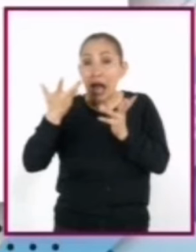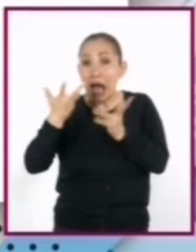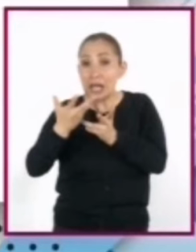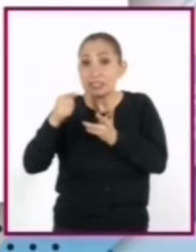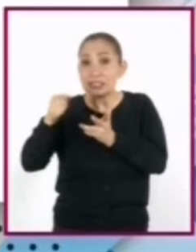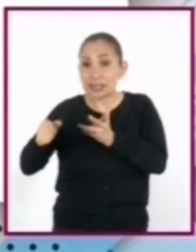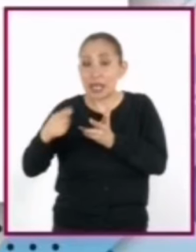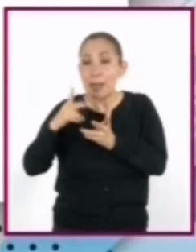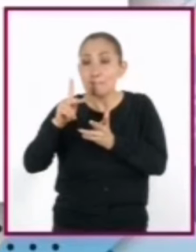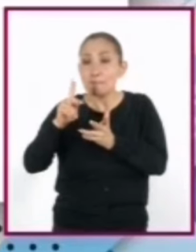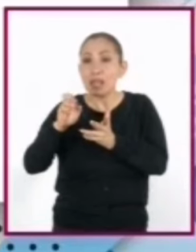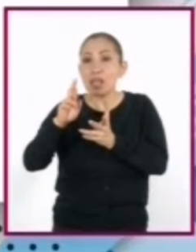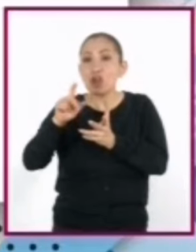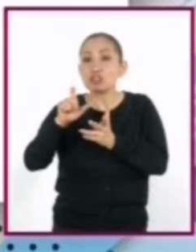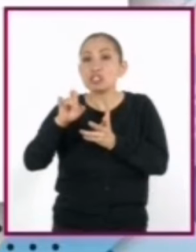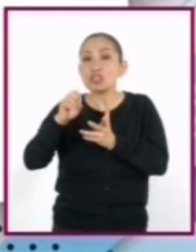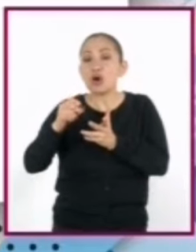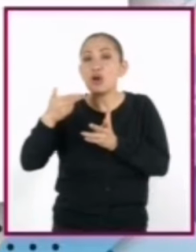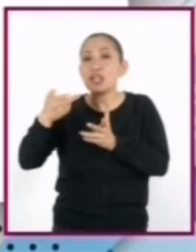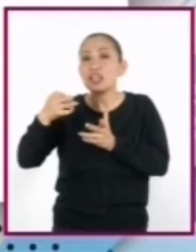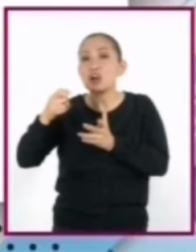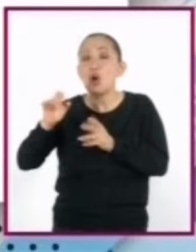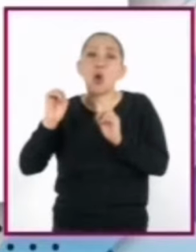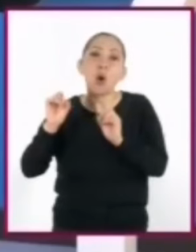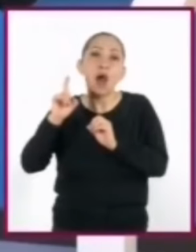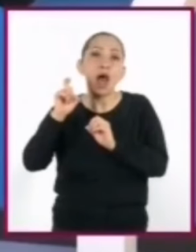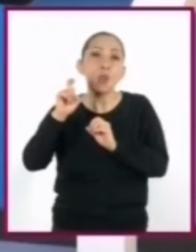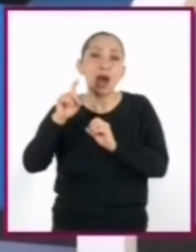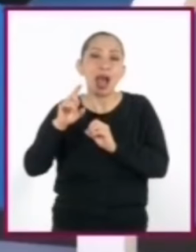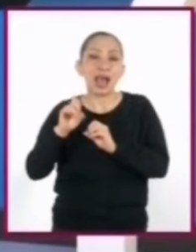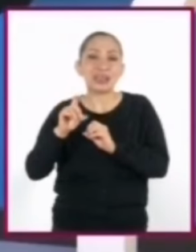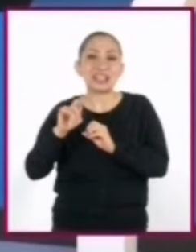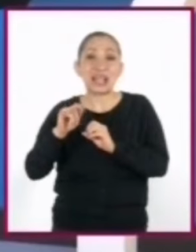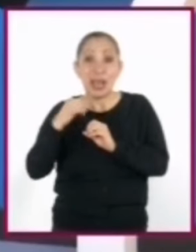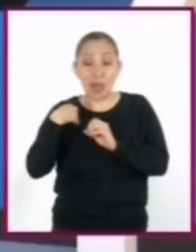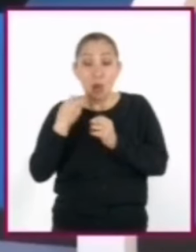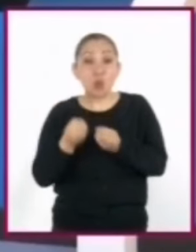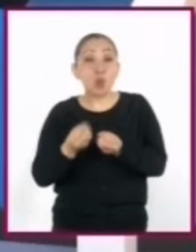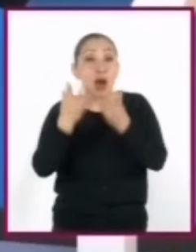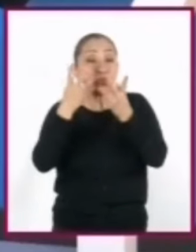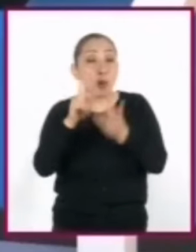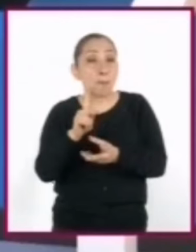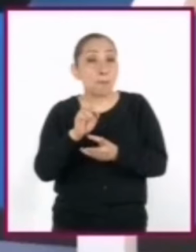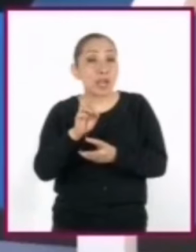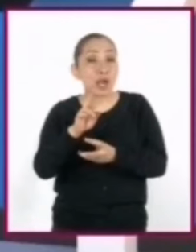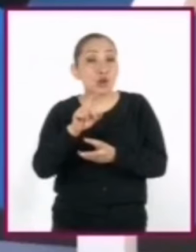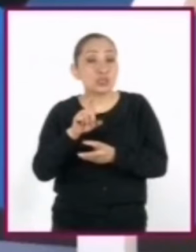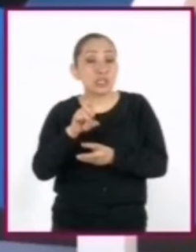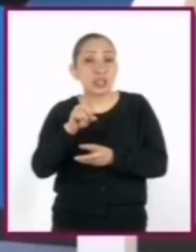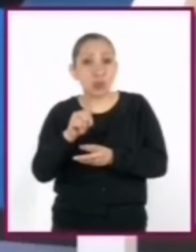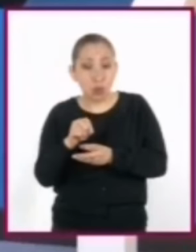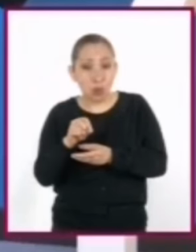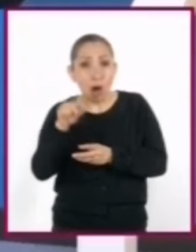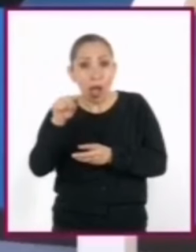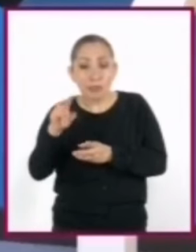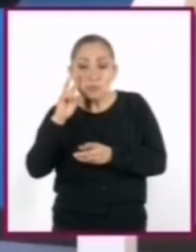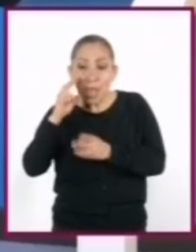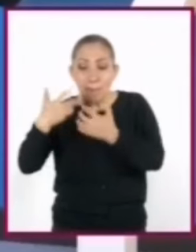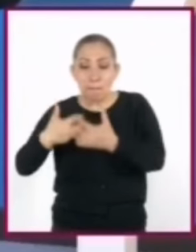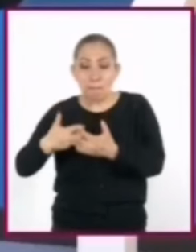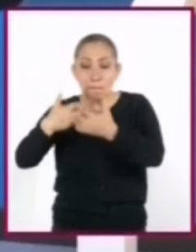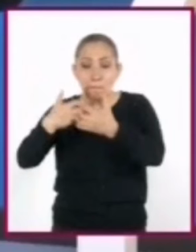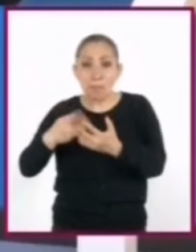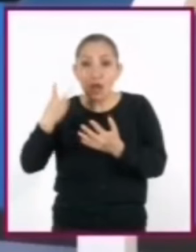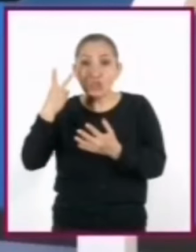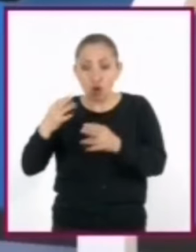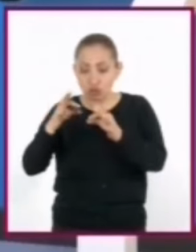produce peróxido de hidrógeno o agua destilada. La concentración de peróxido de hidrógeno es medida por un par